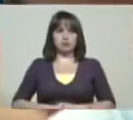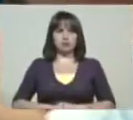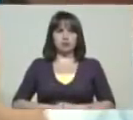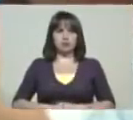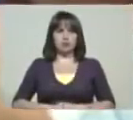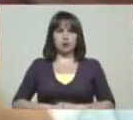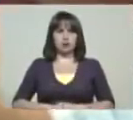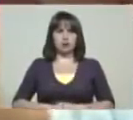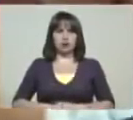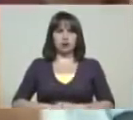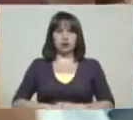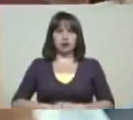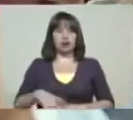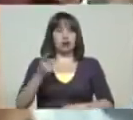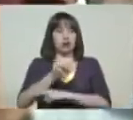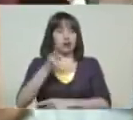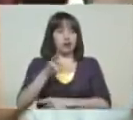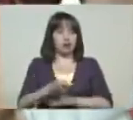Que no debimos.